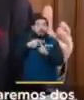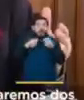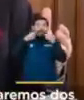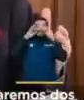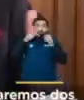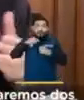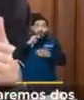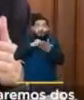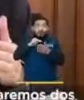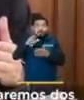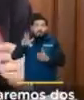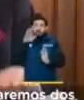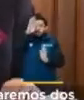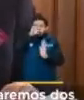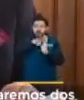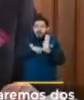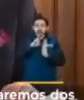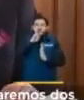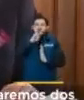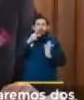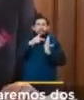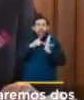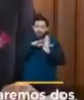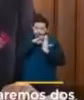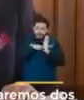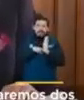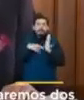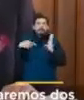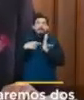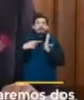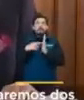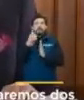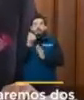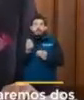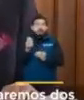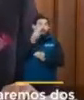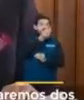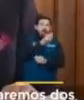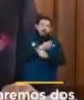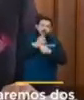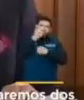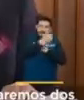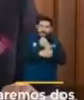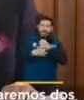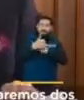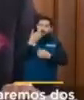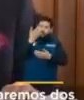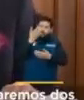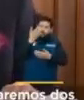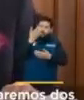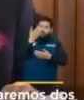Hasta diciembre de este año recortaremos 2 puntos más el impuesto a la salida de